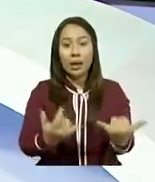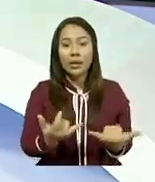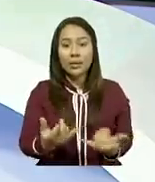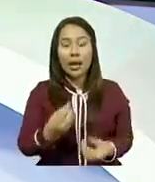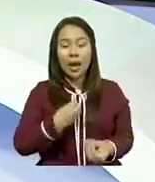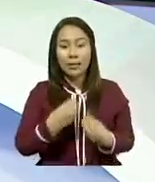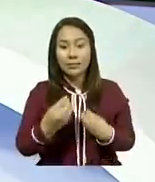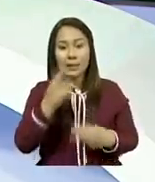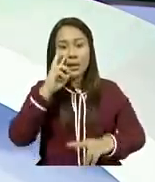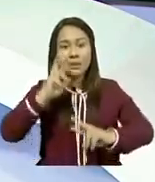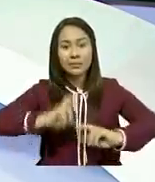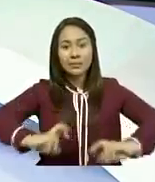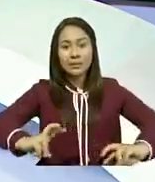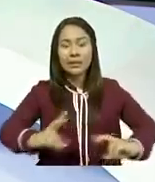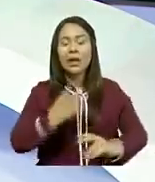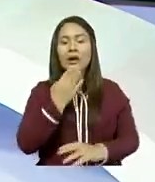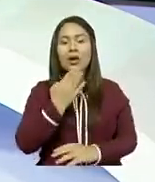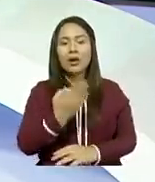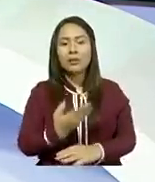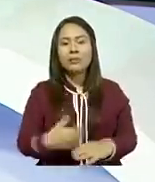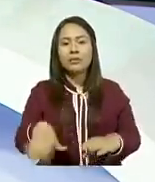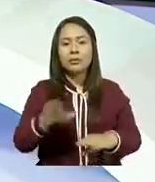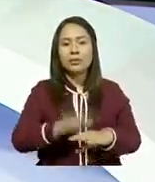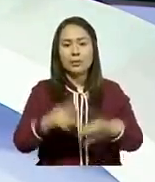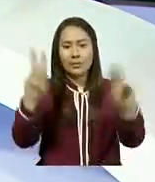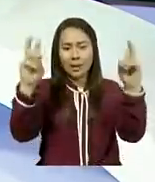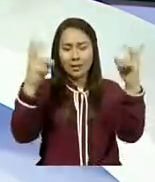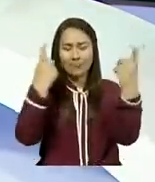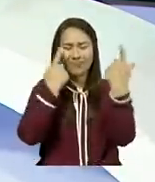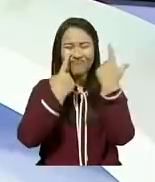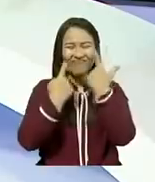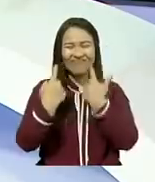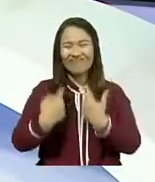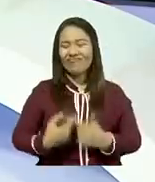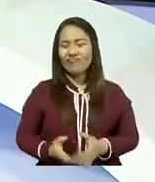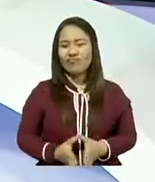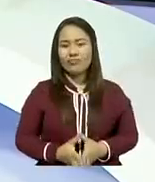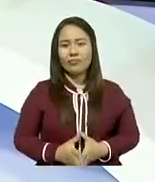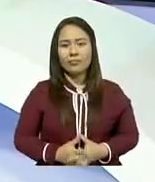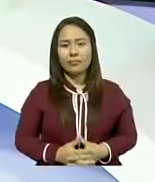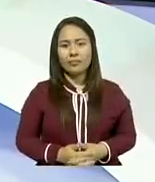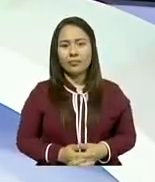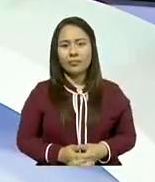fiscalía investiga este caso por un delito de lesiones.